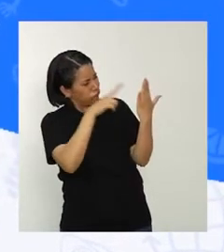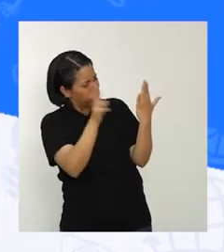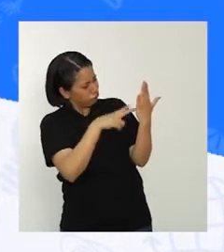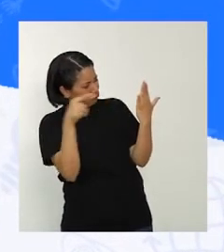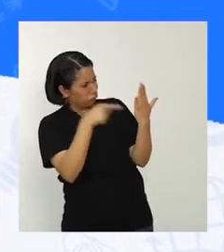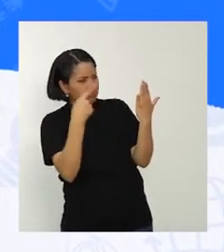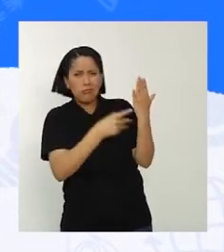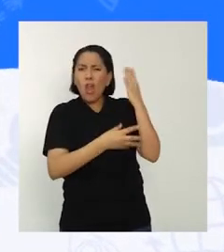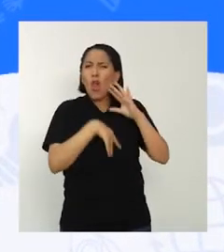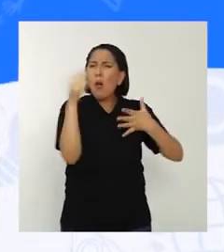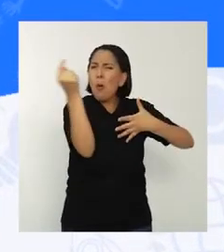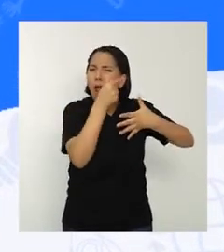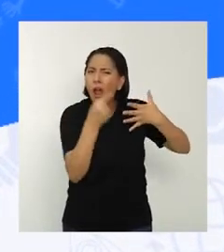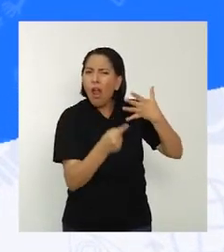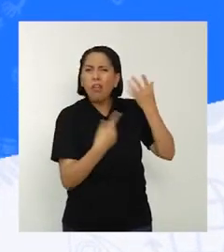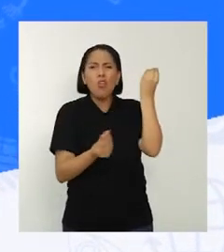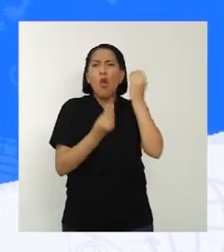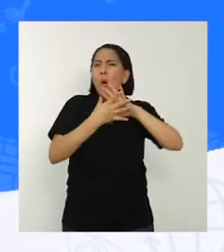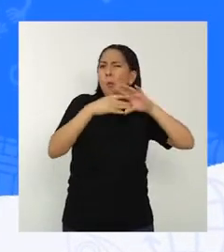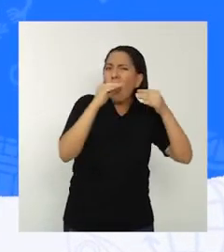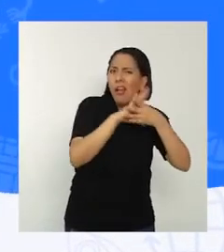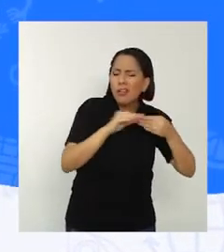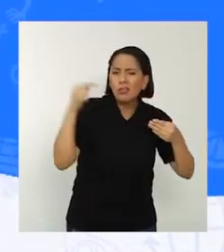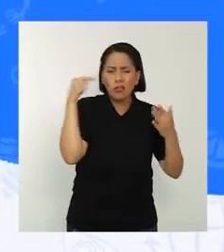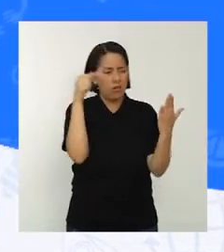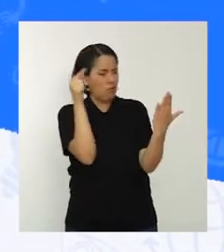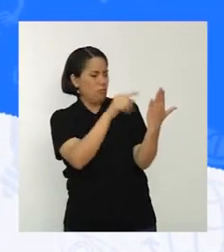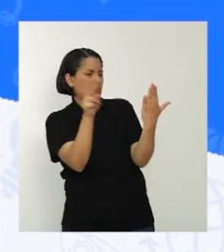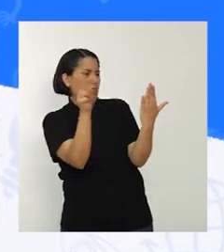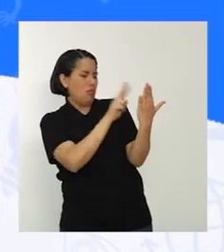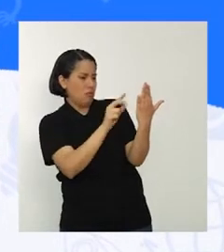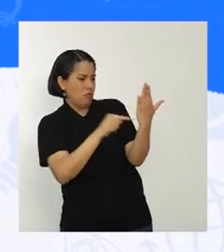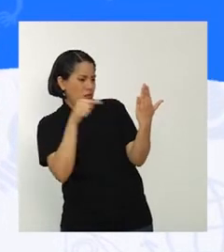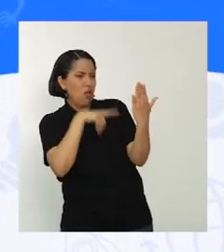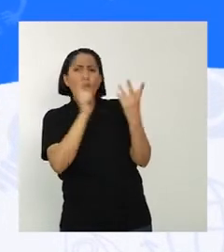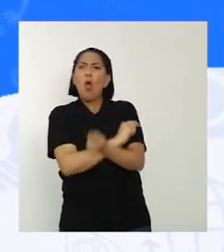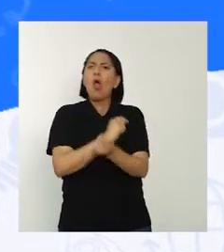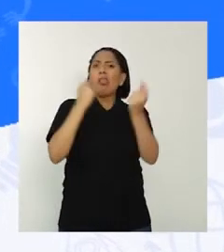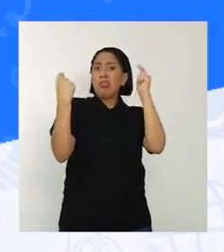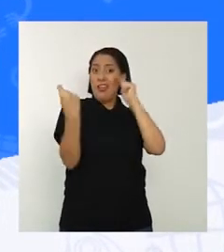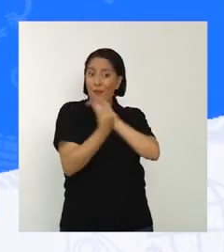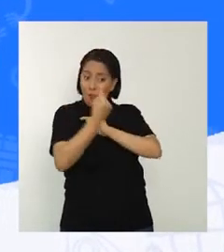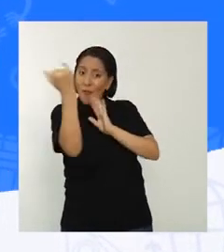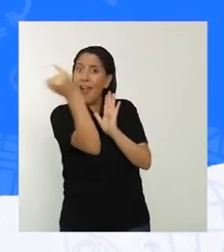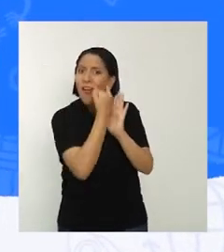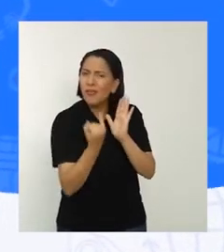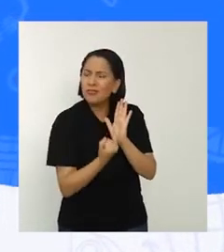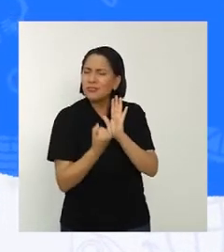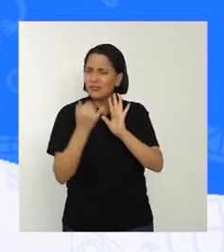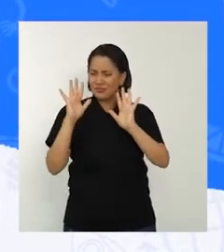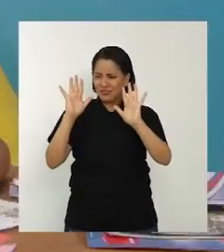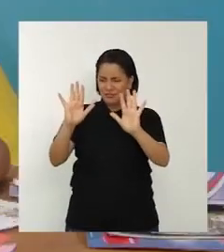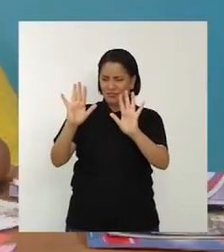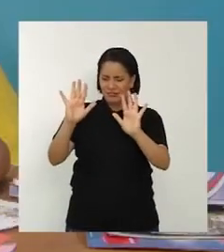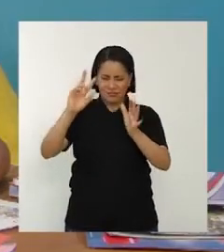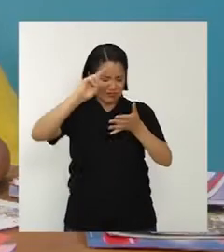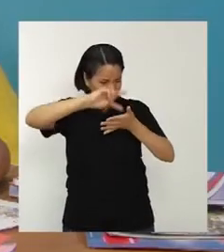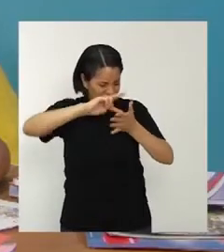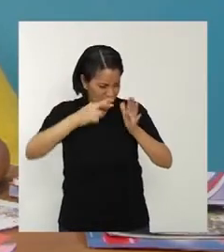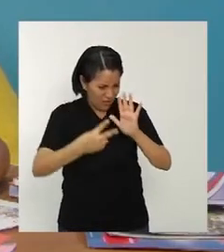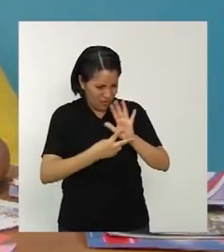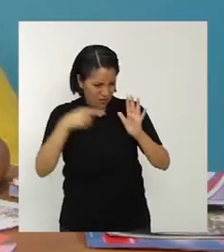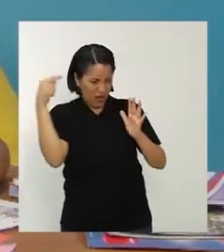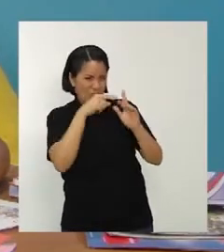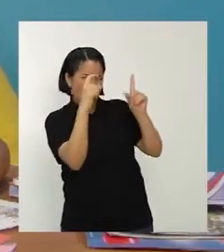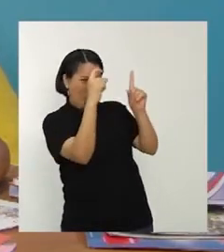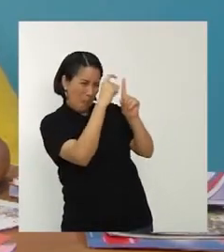diálogos y descripciones de lo que sucede en la historia del cómic y nosotros tenemos que darle forma visual a esa historia. Entonces,